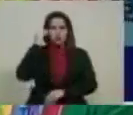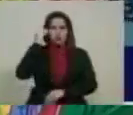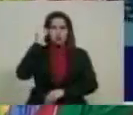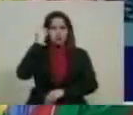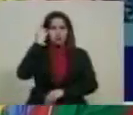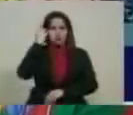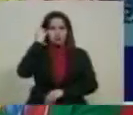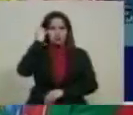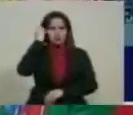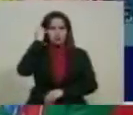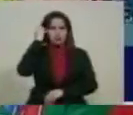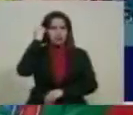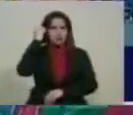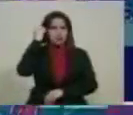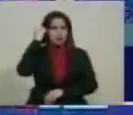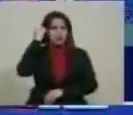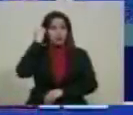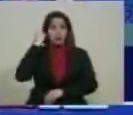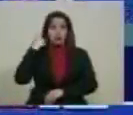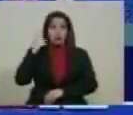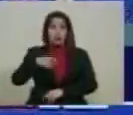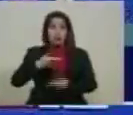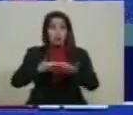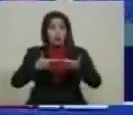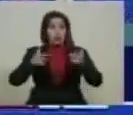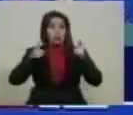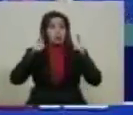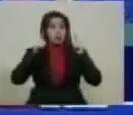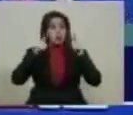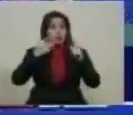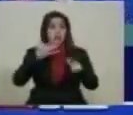No, ¿verdad? Para ser libre y sincero.